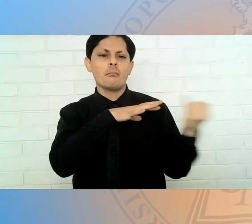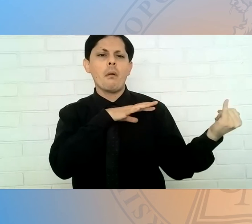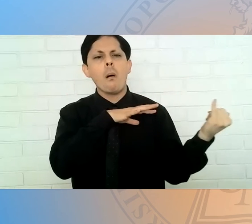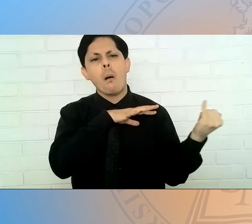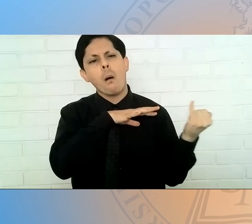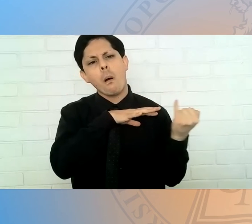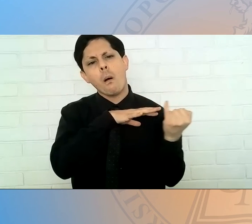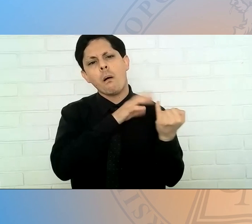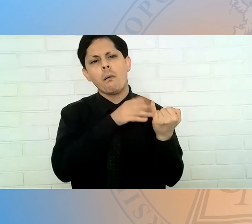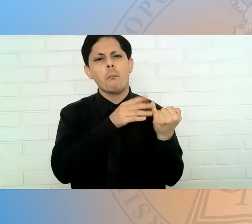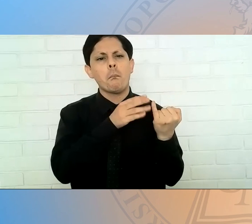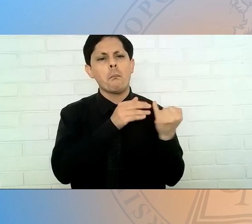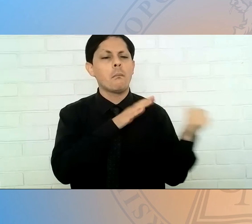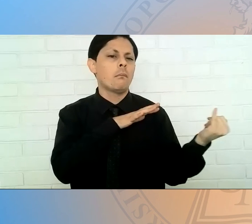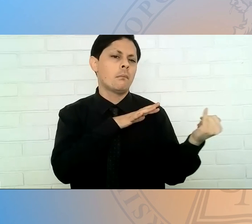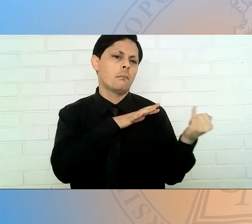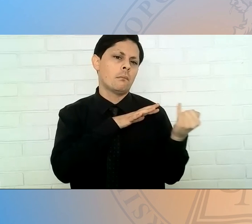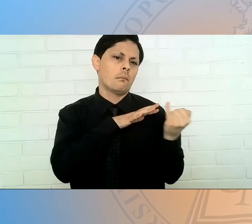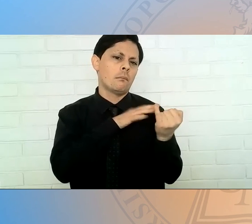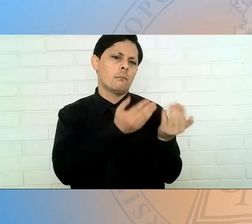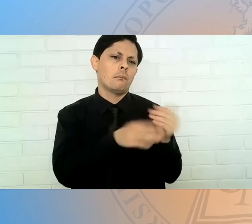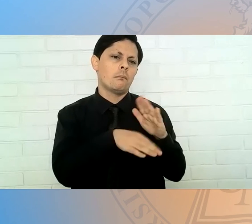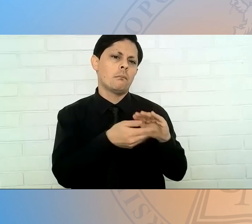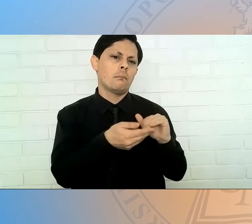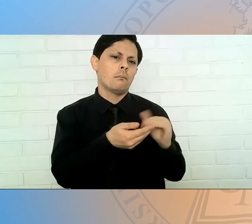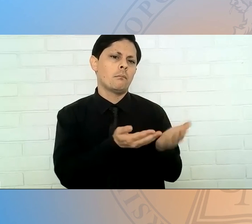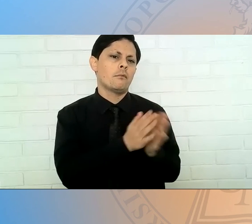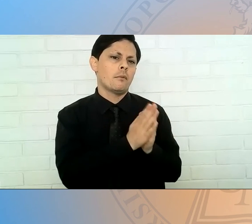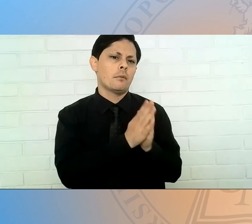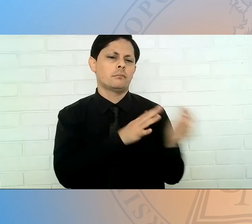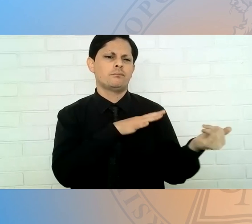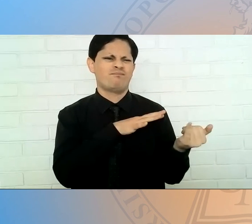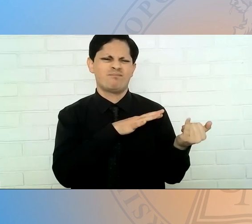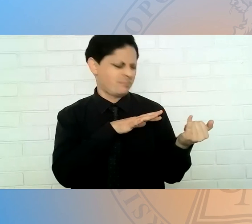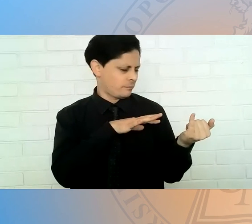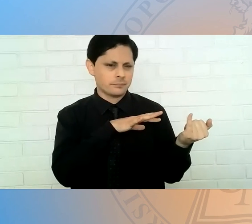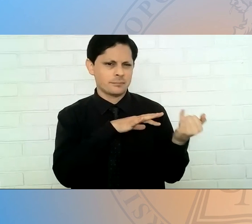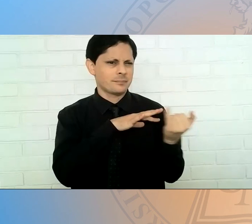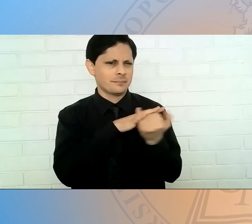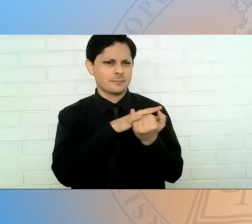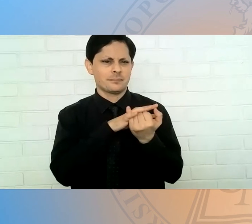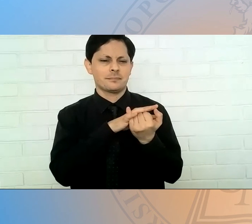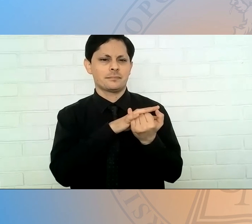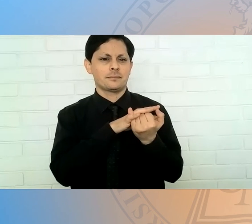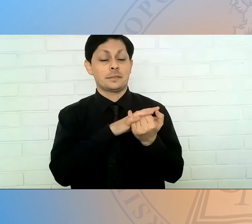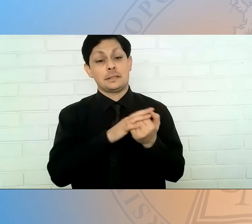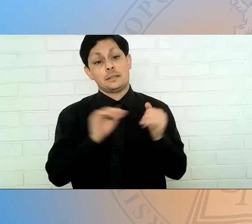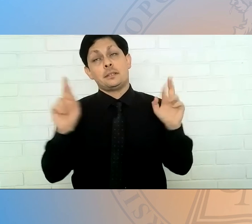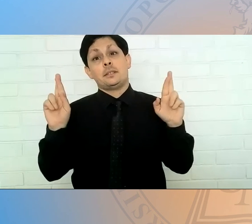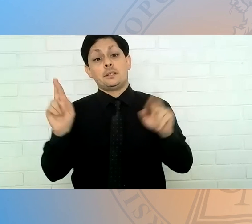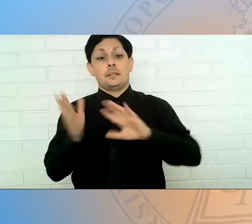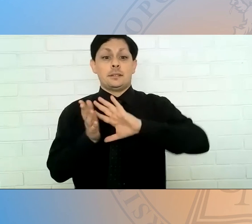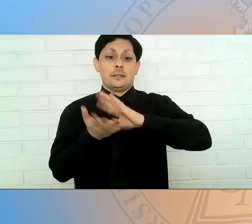de inclusión, ojalá. Ya, es de esperar, ¿no es cierto? Será en otra vida, pero todavía nos queda mucho por avanzar. Así que